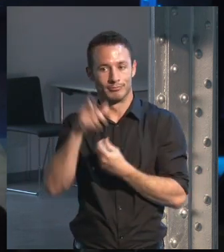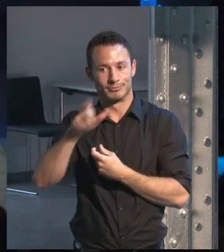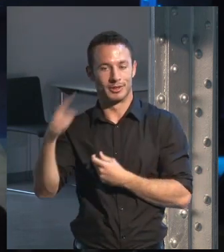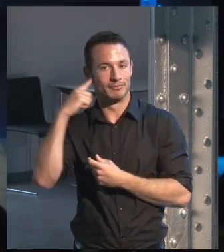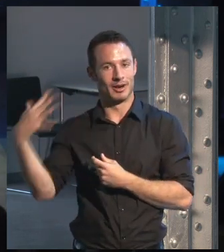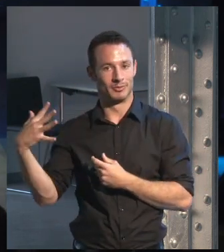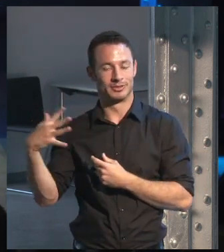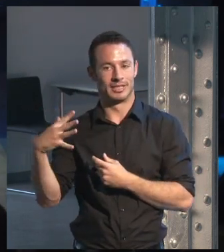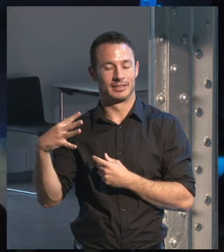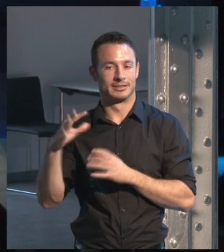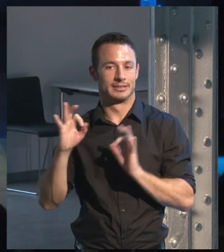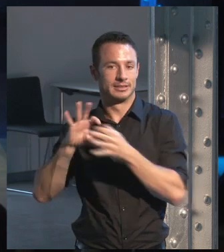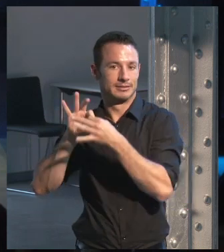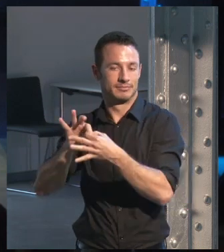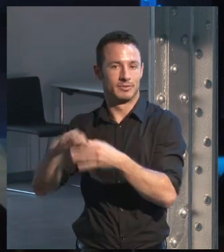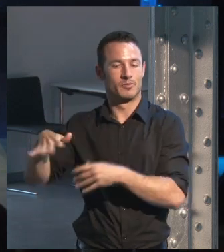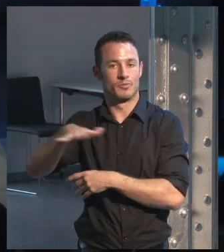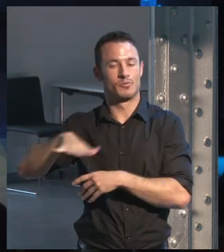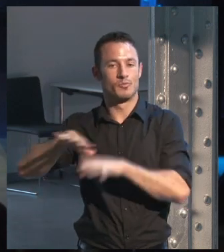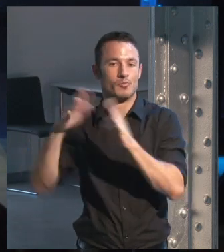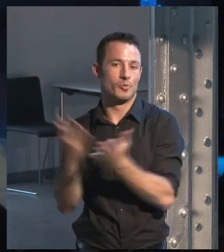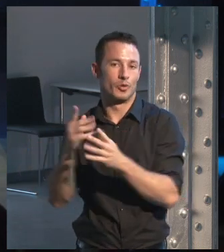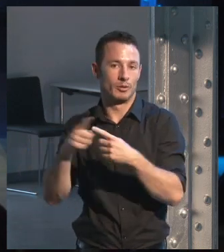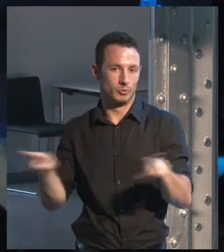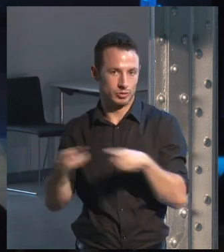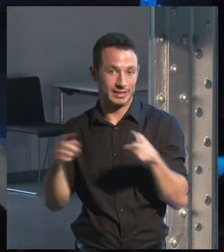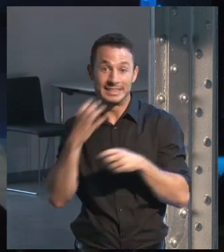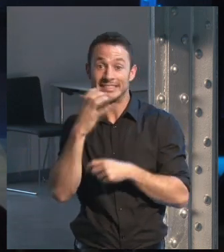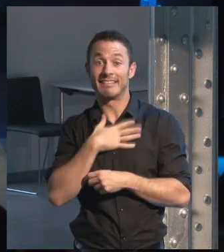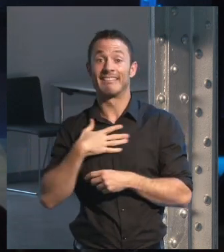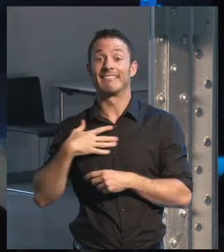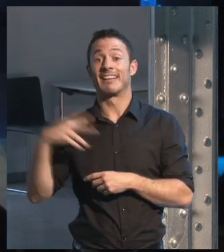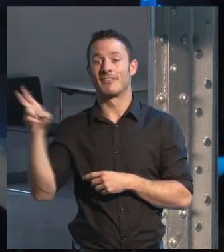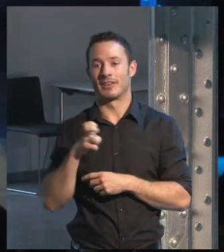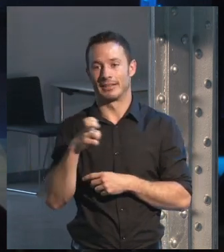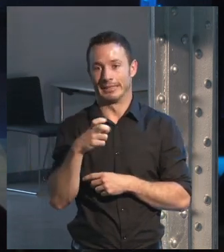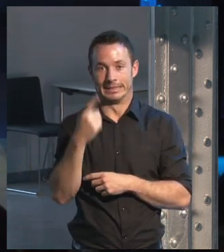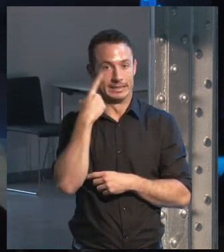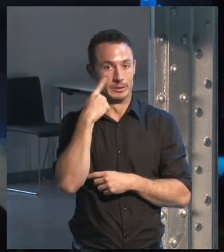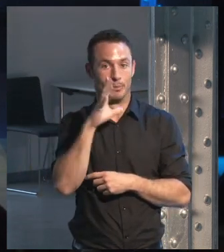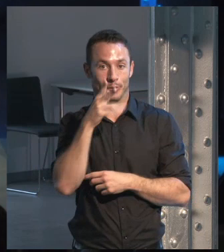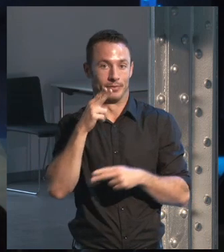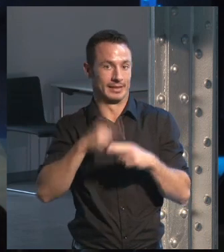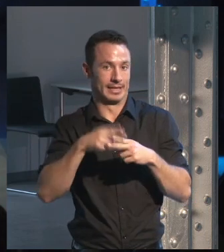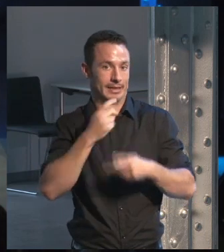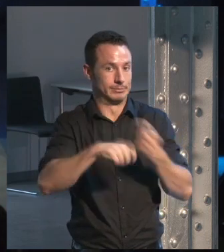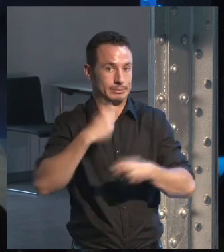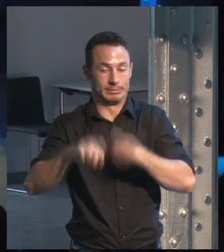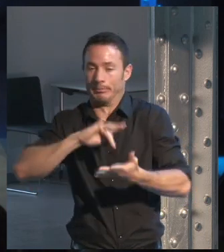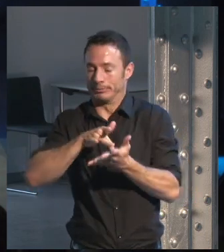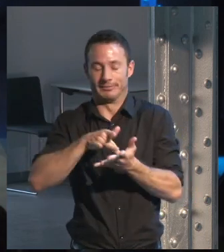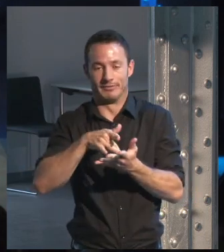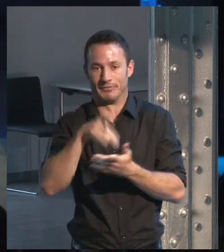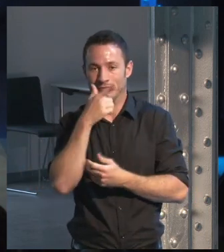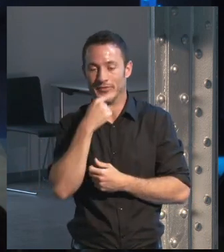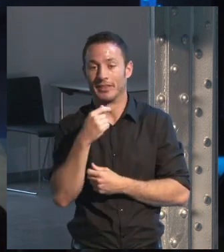escena española, así que si queréis venir, estad atentos porque estamos convencidos que las entradas van a volar. Alguno de ellos además se va a atrever